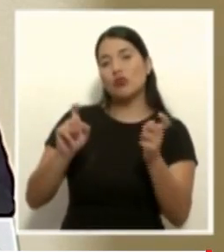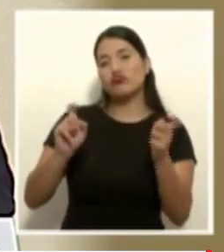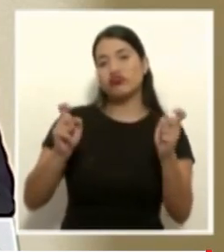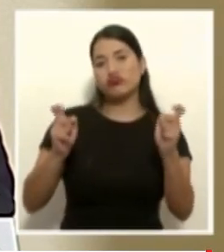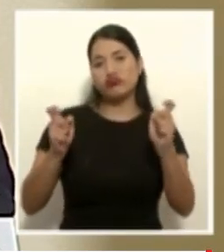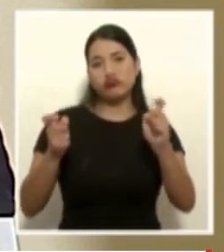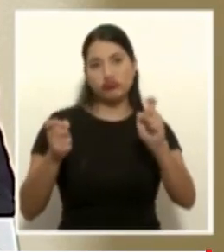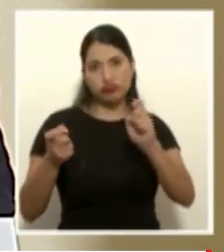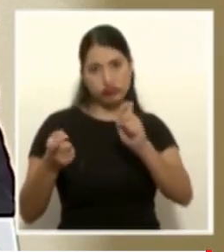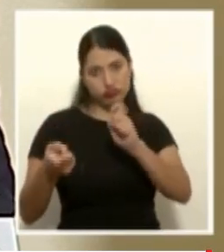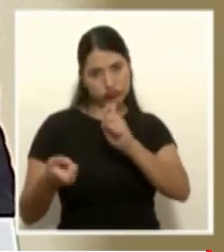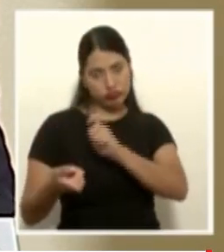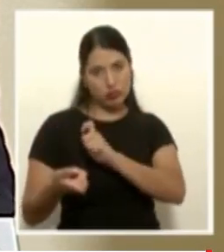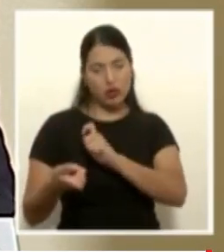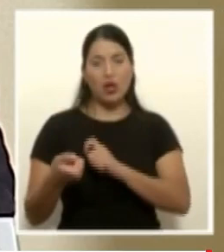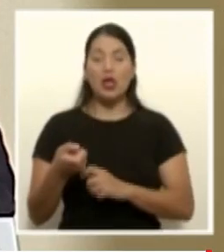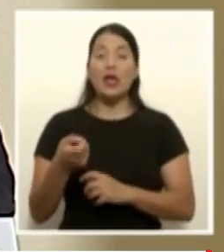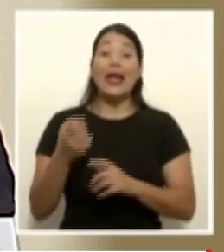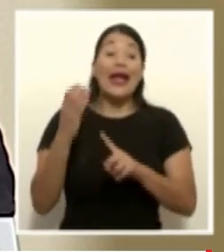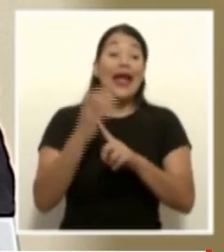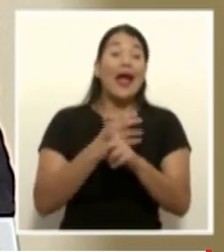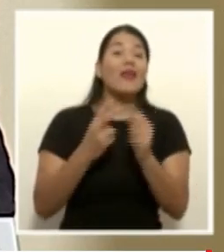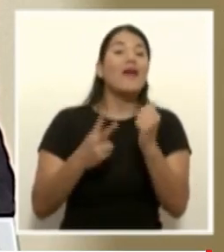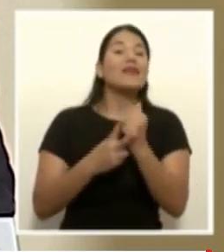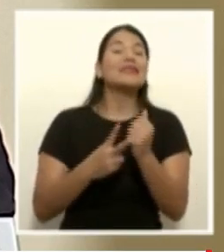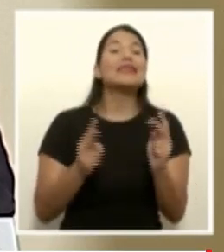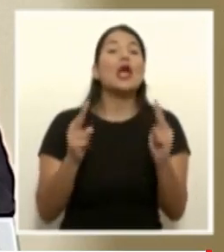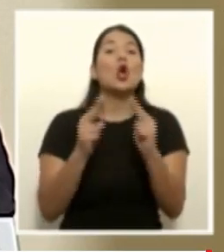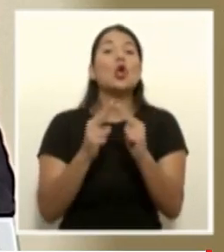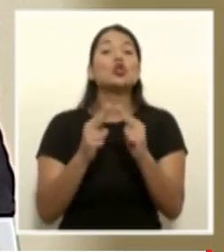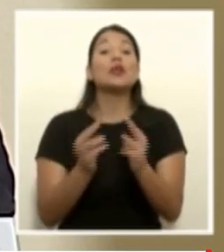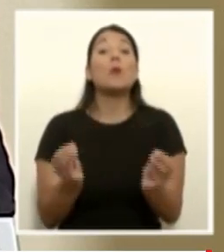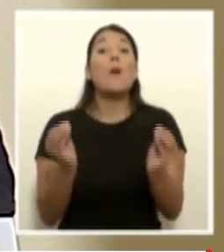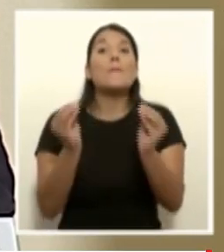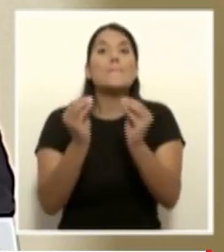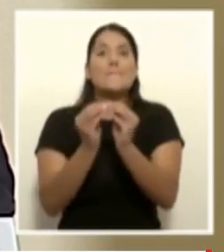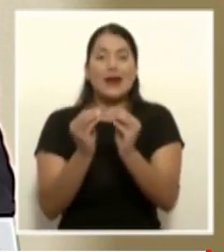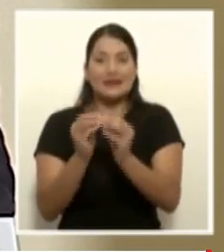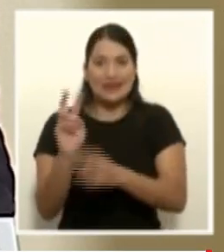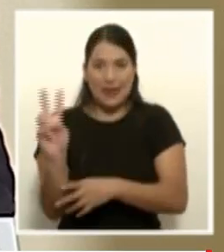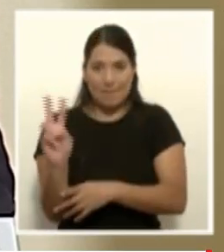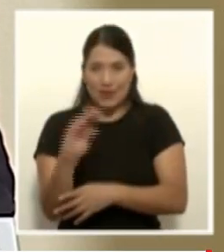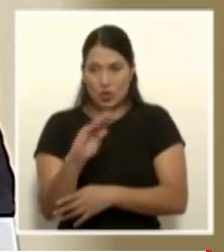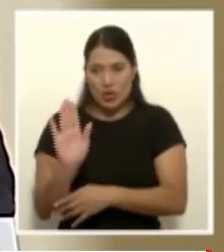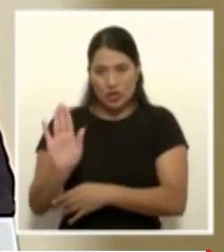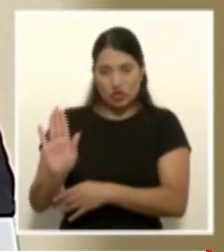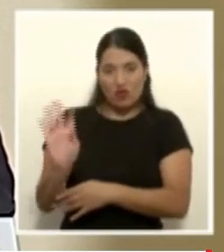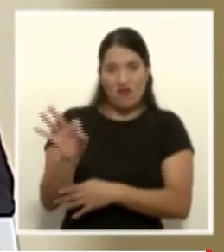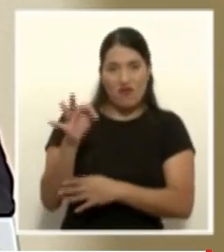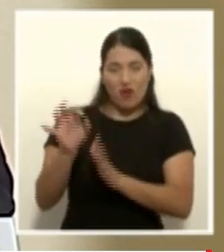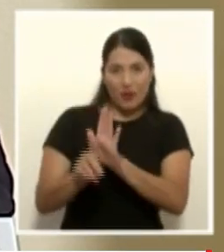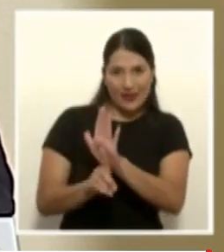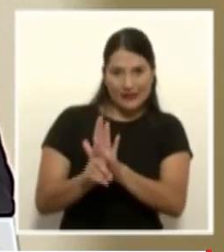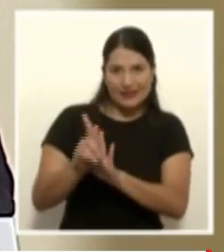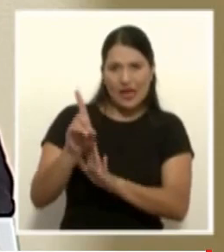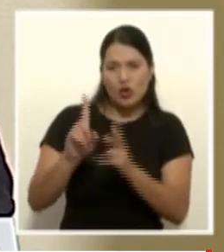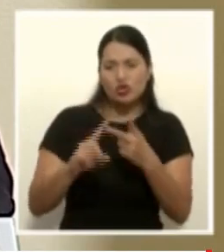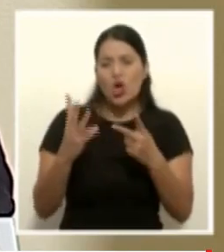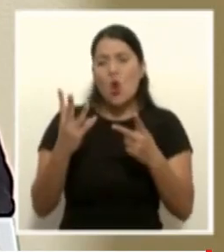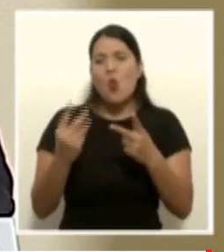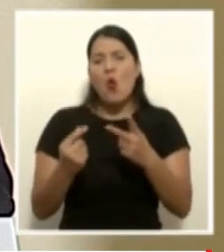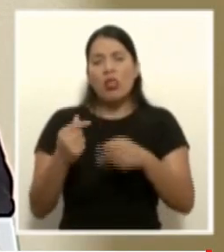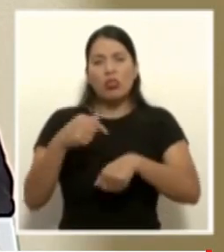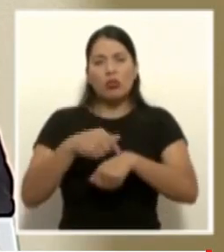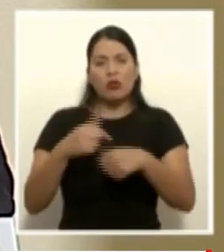cómo hemos venido conociendo el virus y su comportamiento, su estancia, su duración